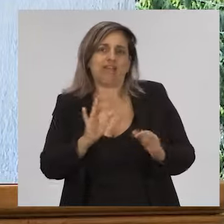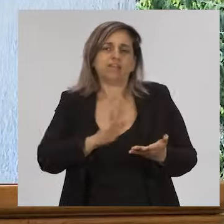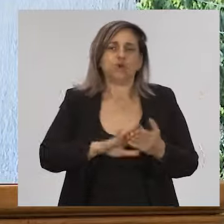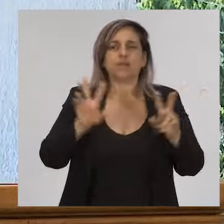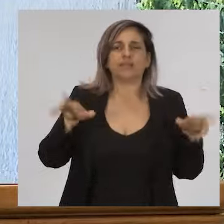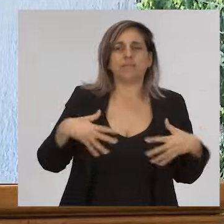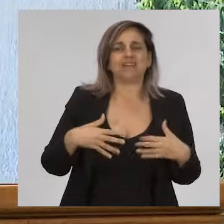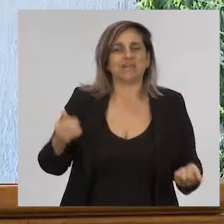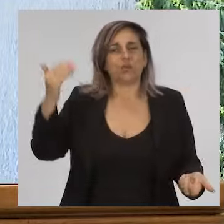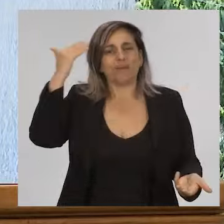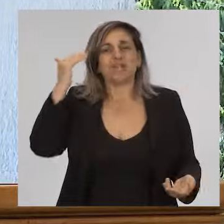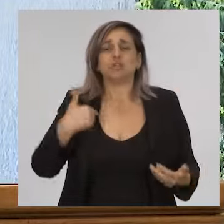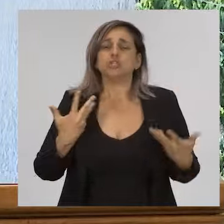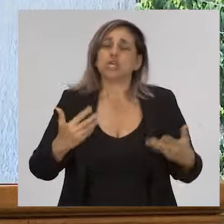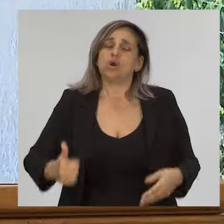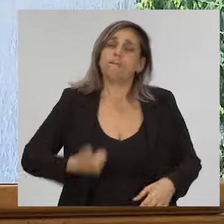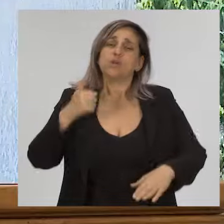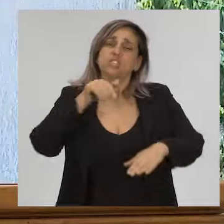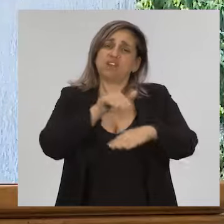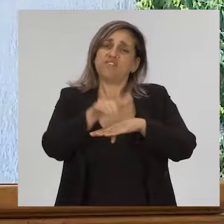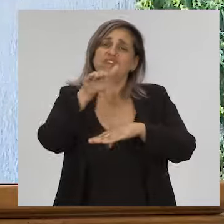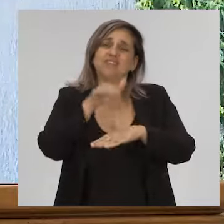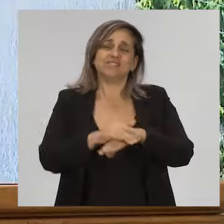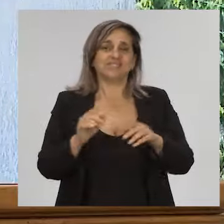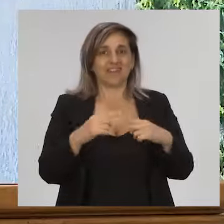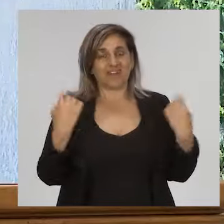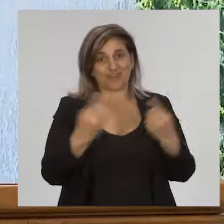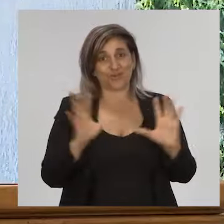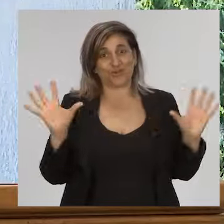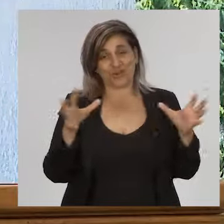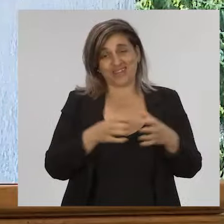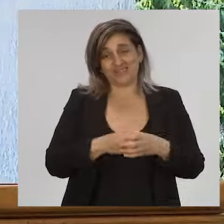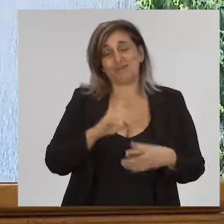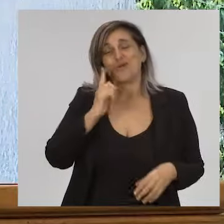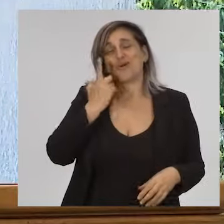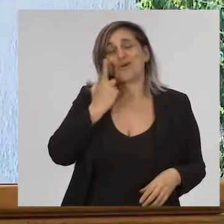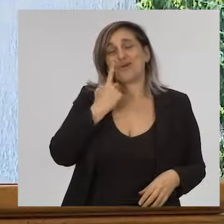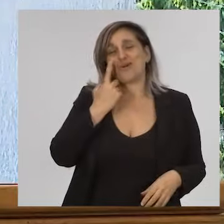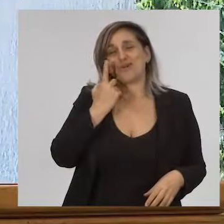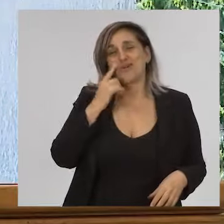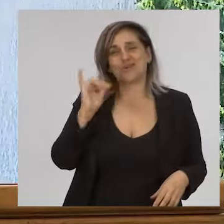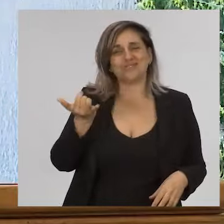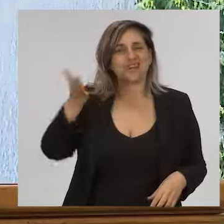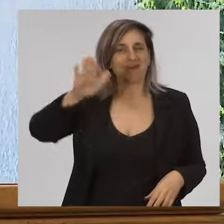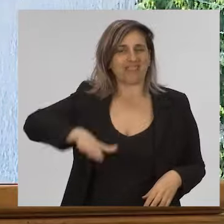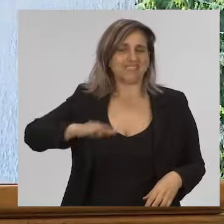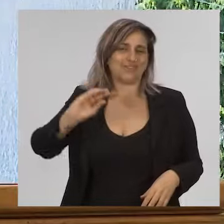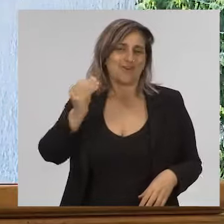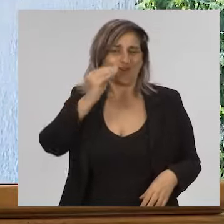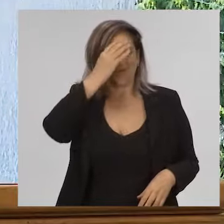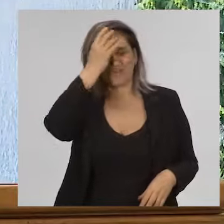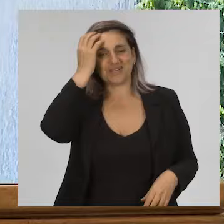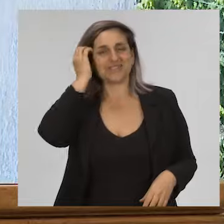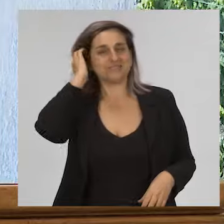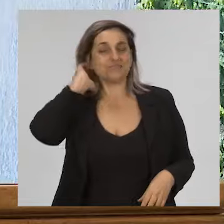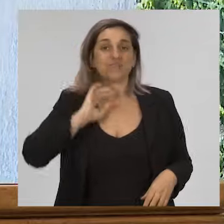abrazaron. Entonces yo quiero felicitar a todo el equipo del INJU. Los conozco bastante de pichones y de